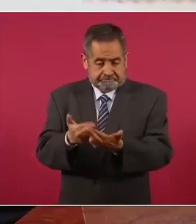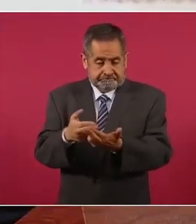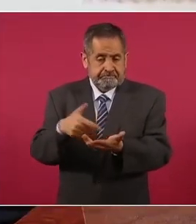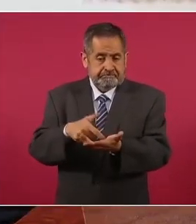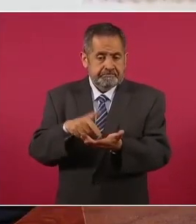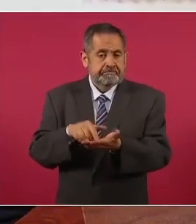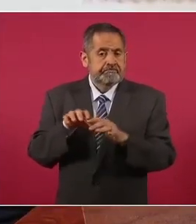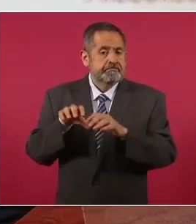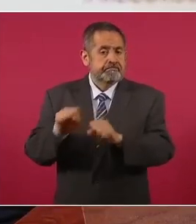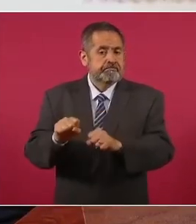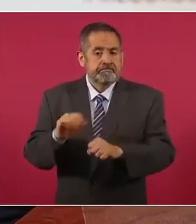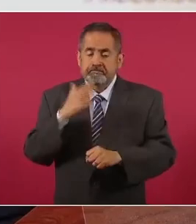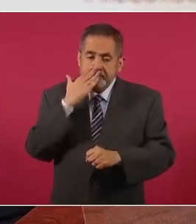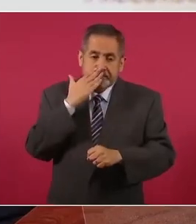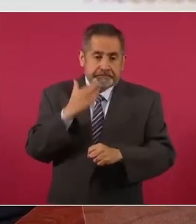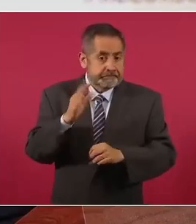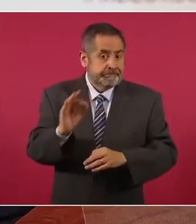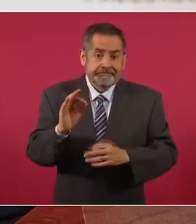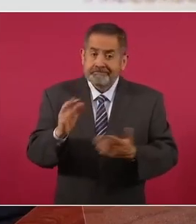porque